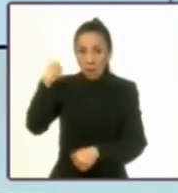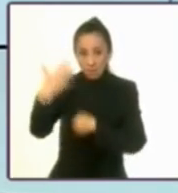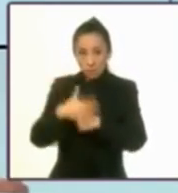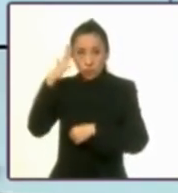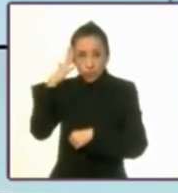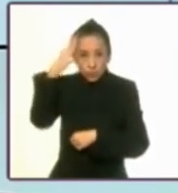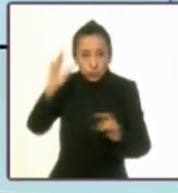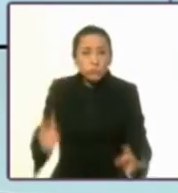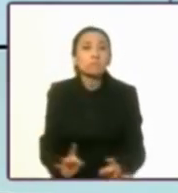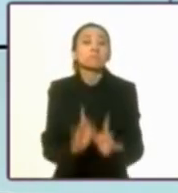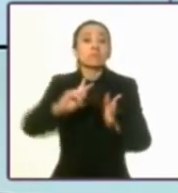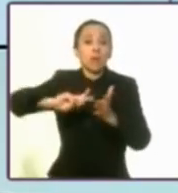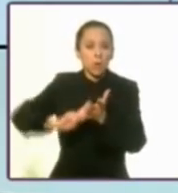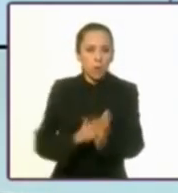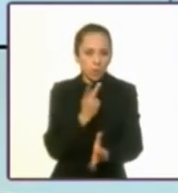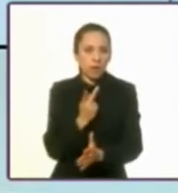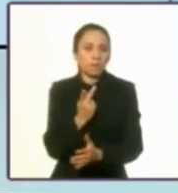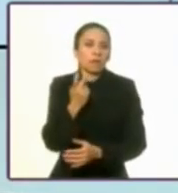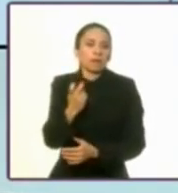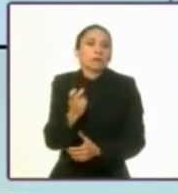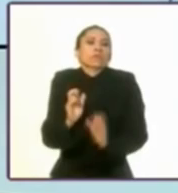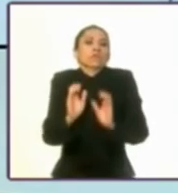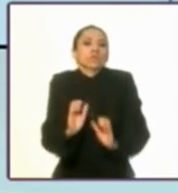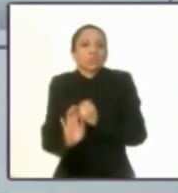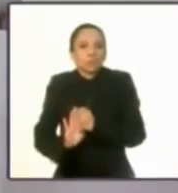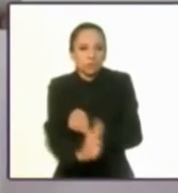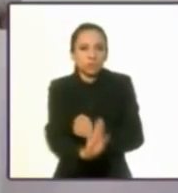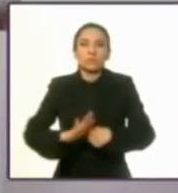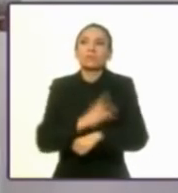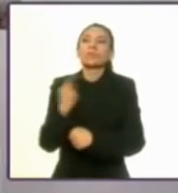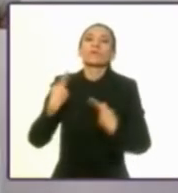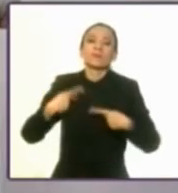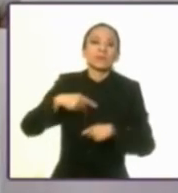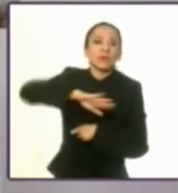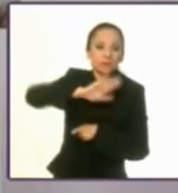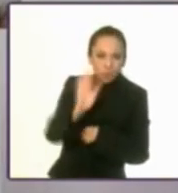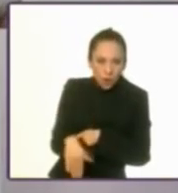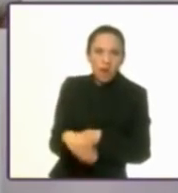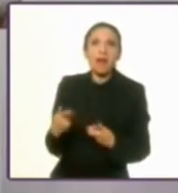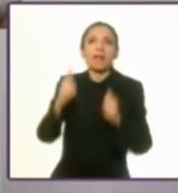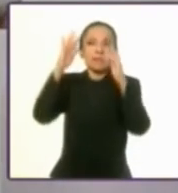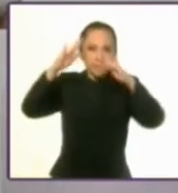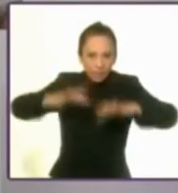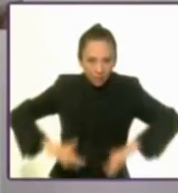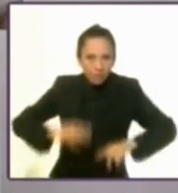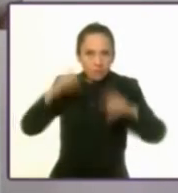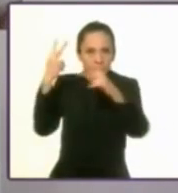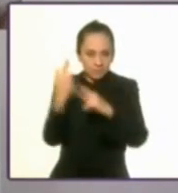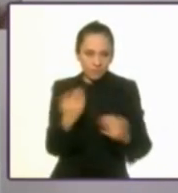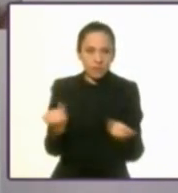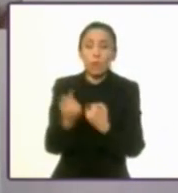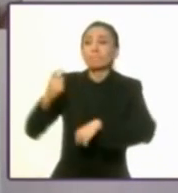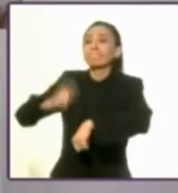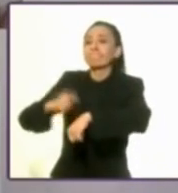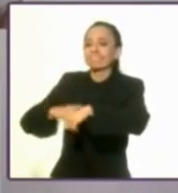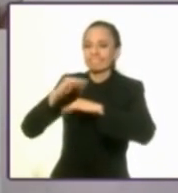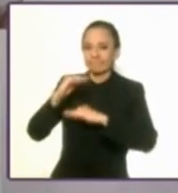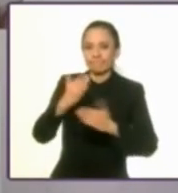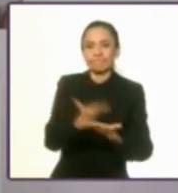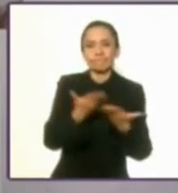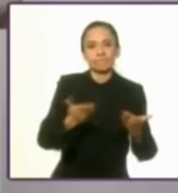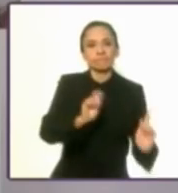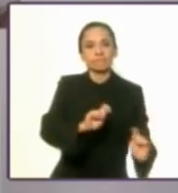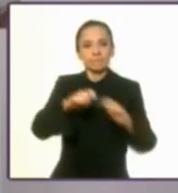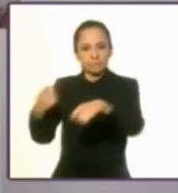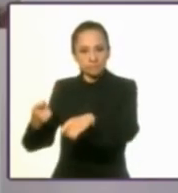ésta sucedida en el sismo con estas afectaciones y pérdidas humanas tiempo candidata del partido verde ecologista de méxico y toca turno para dar su